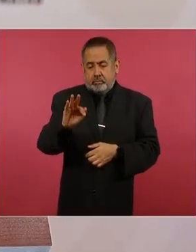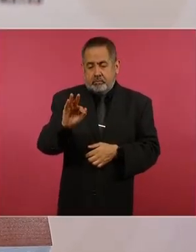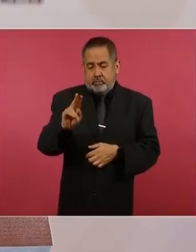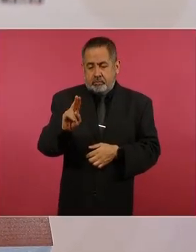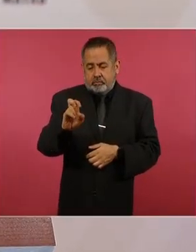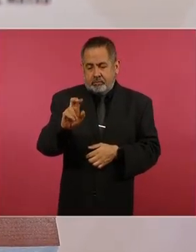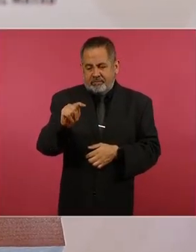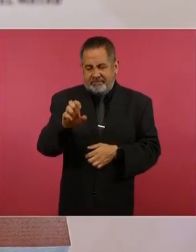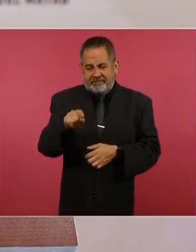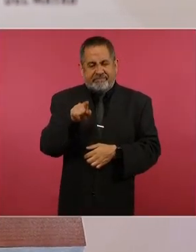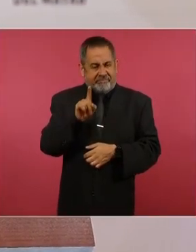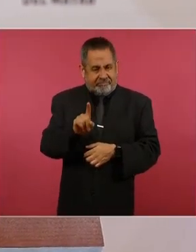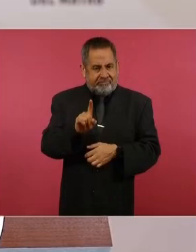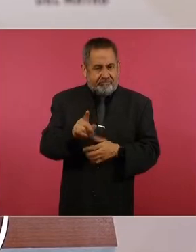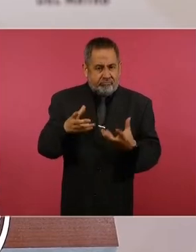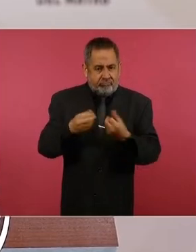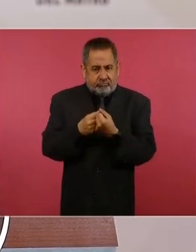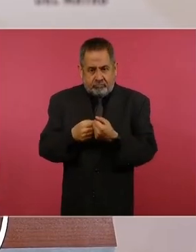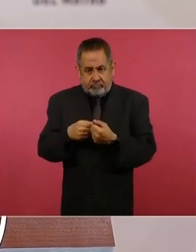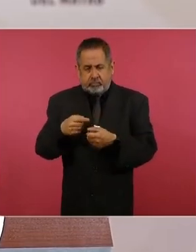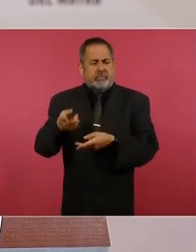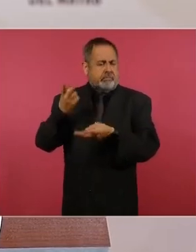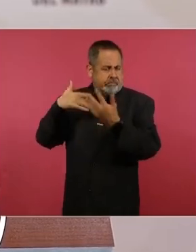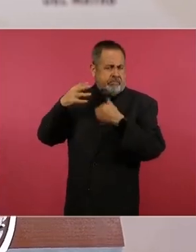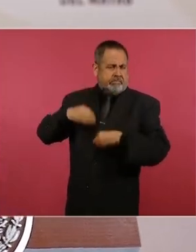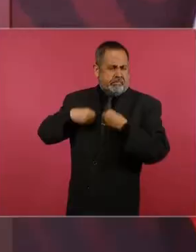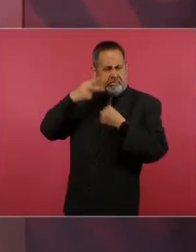Rocafuerte, que estuvo en México,